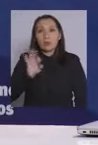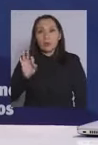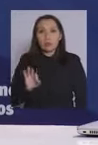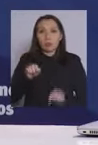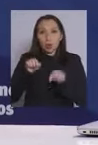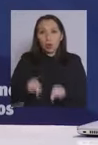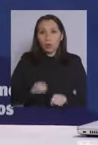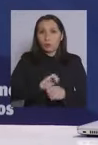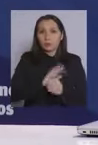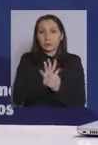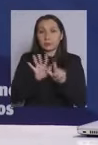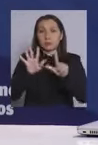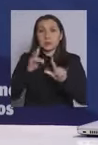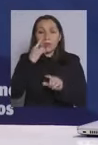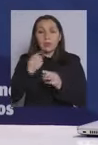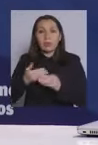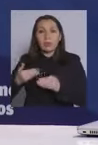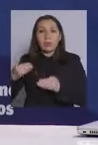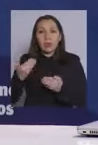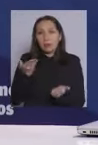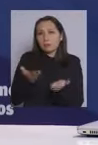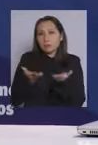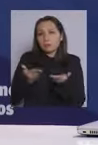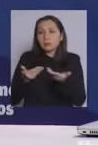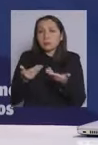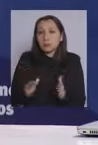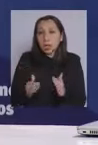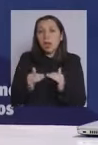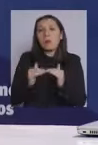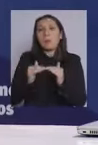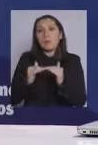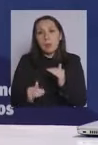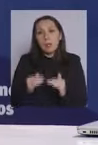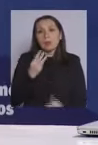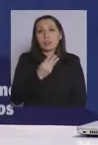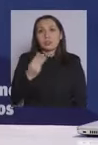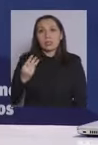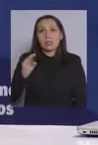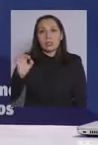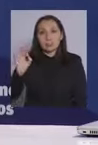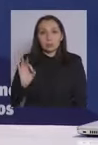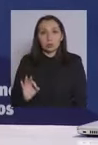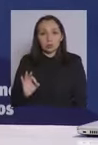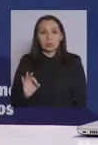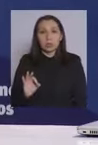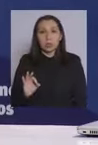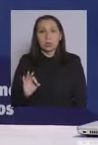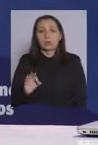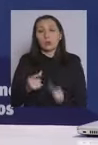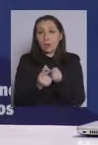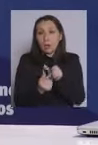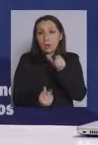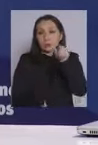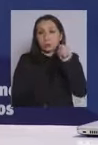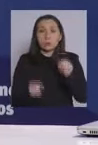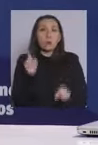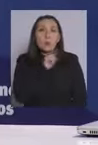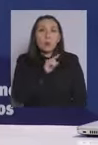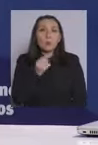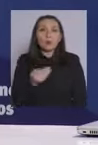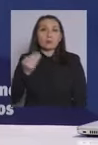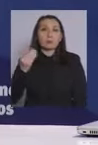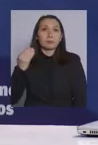día, para los últimos 7 días, y ya sube a menos 33% a nivel nacional para los últimos